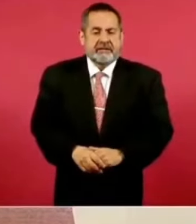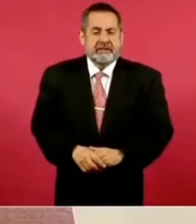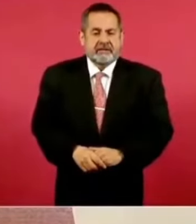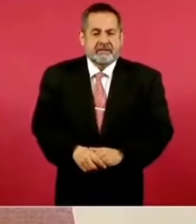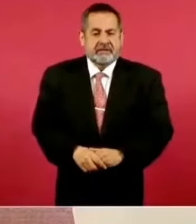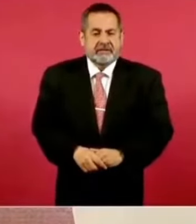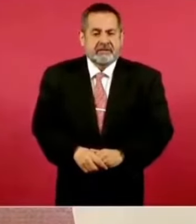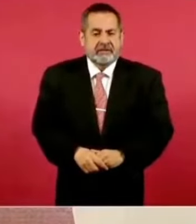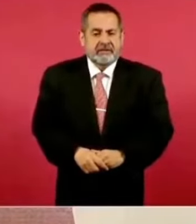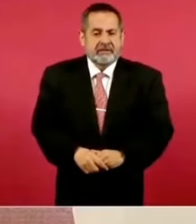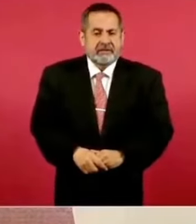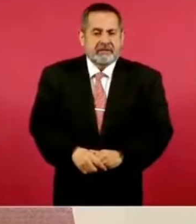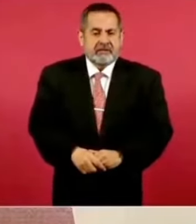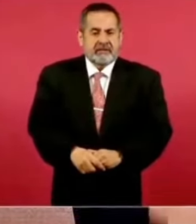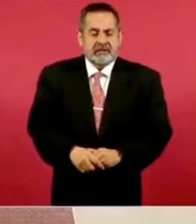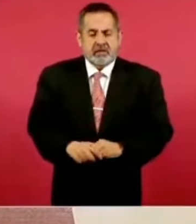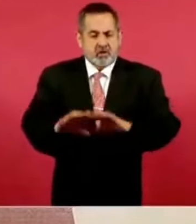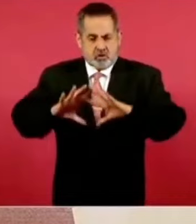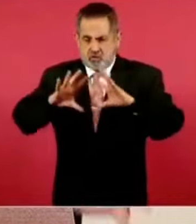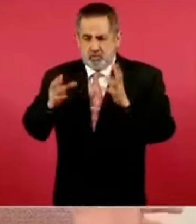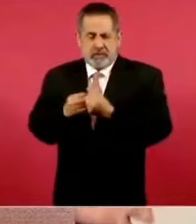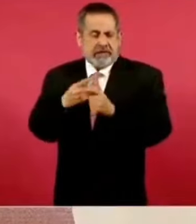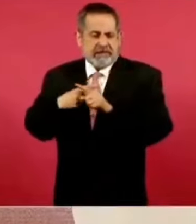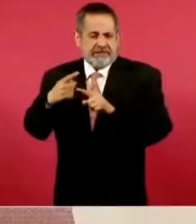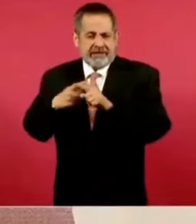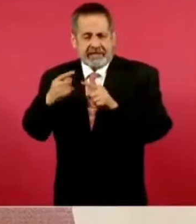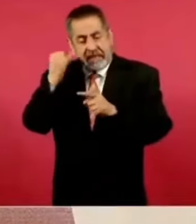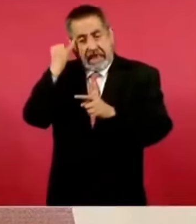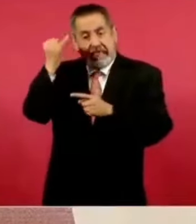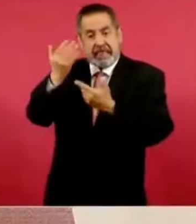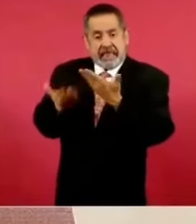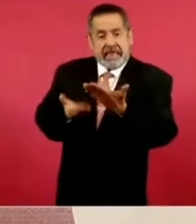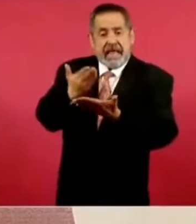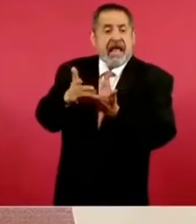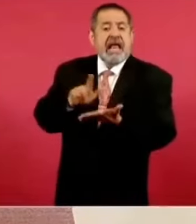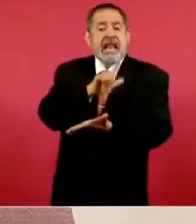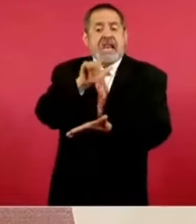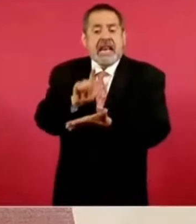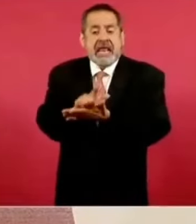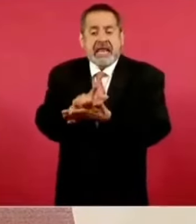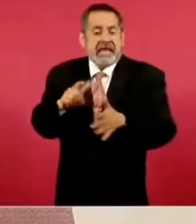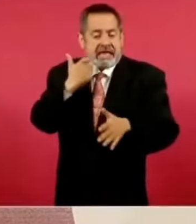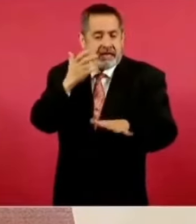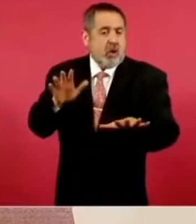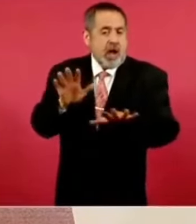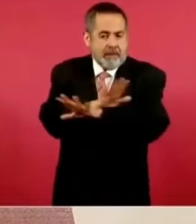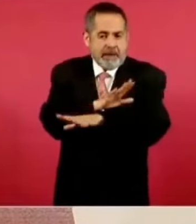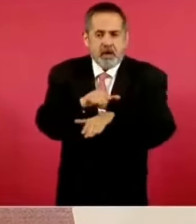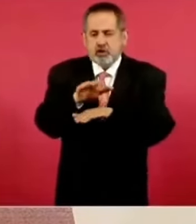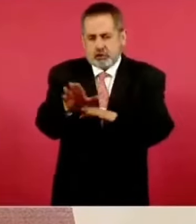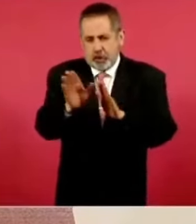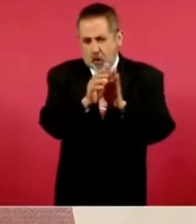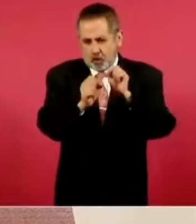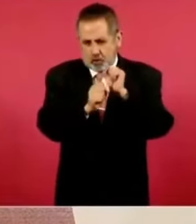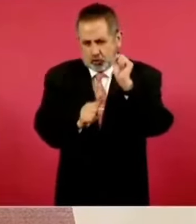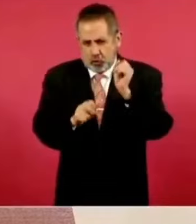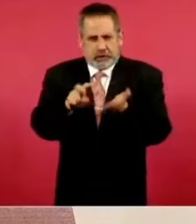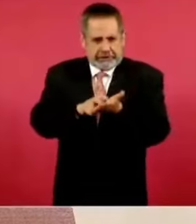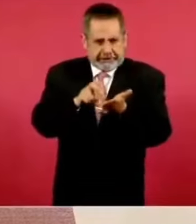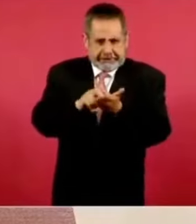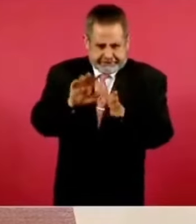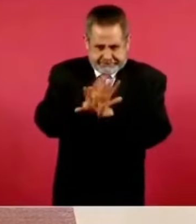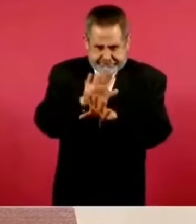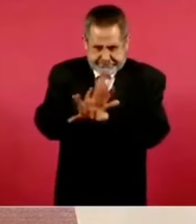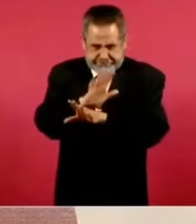Es un paquete de iniciativas que tiene que ver con el bienestar, que tiene que